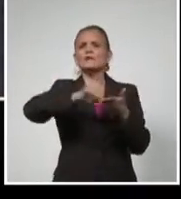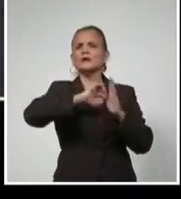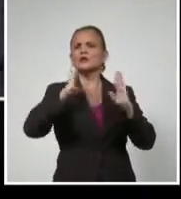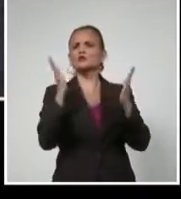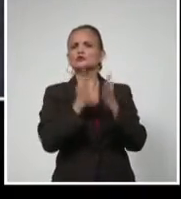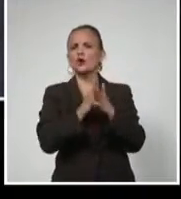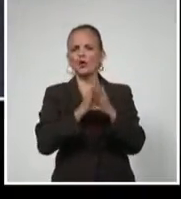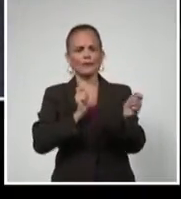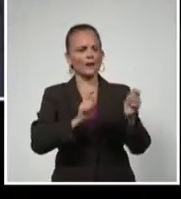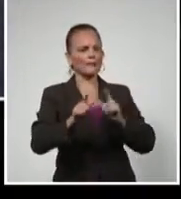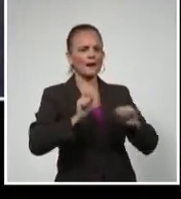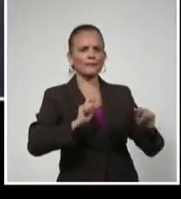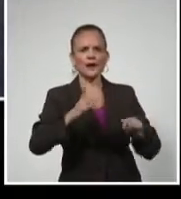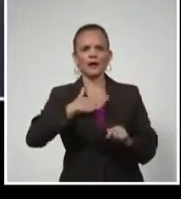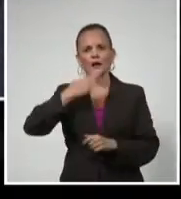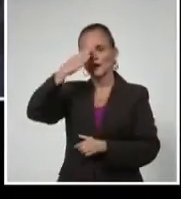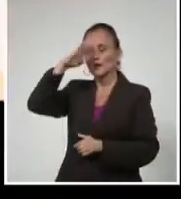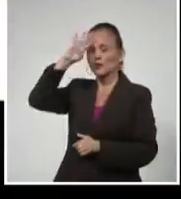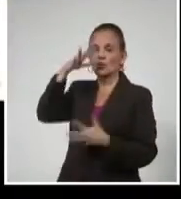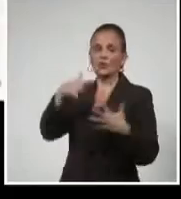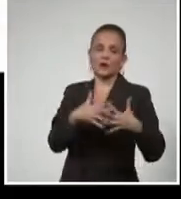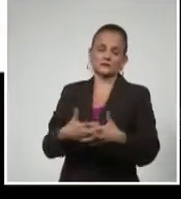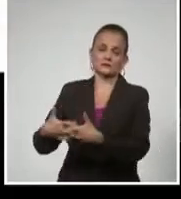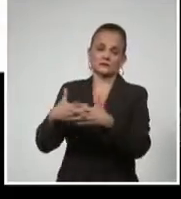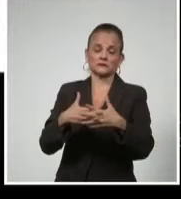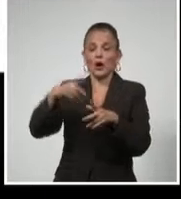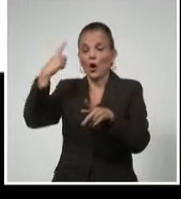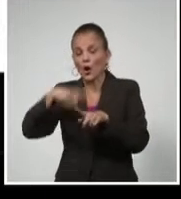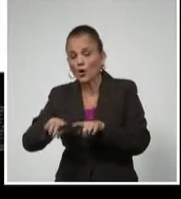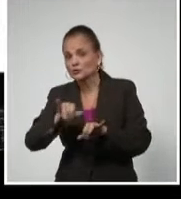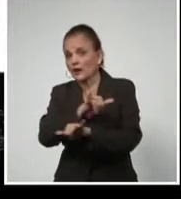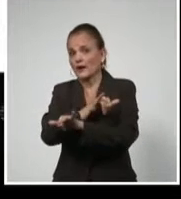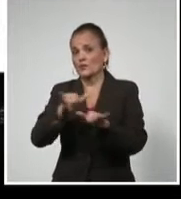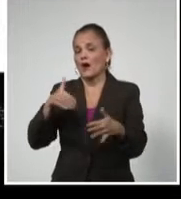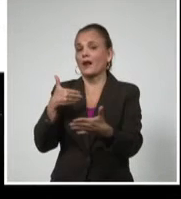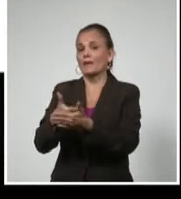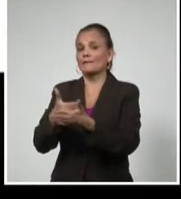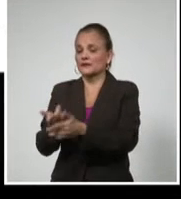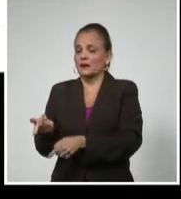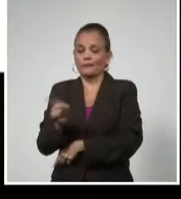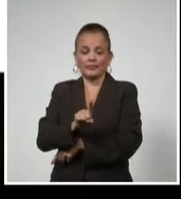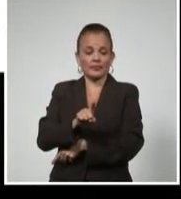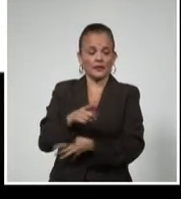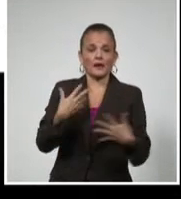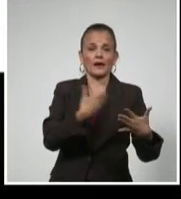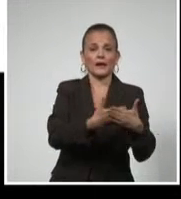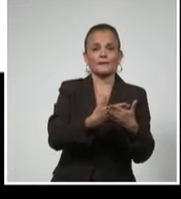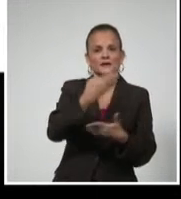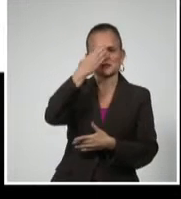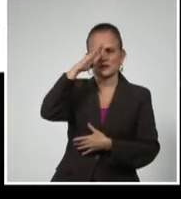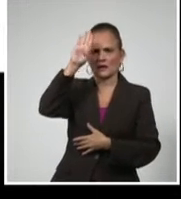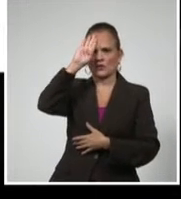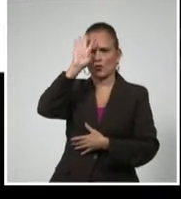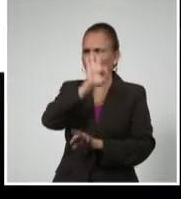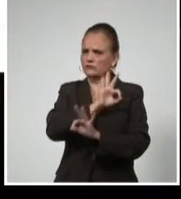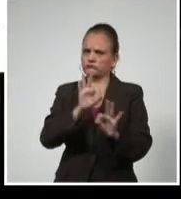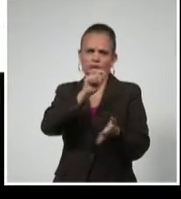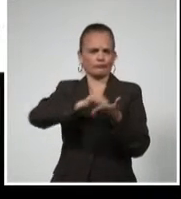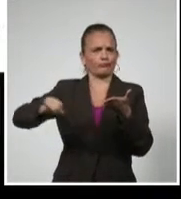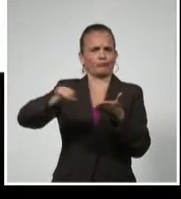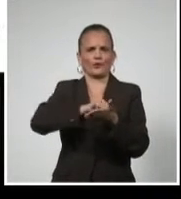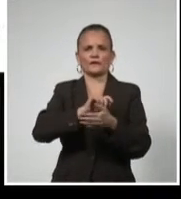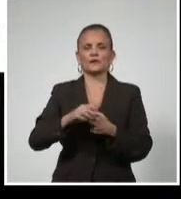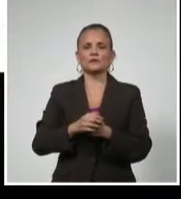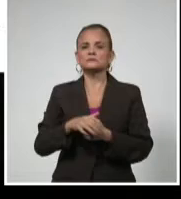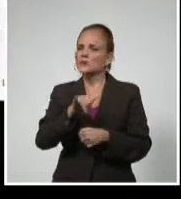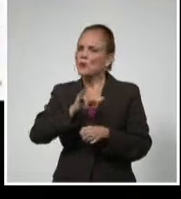económicas, comerciales y financieras de compañías norteamericanas con empresas cubanas vinculadas con las Fuerzas Armadas Revolucionarias y los